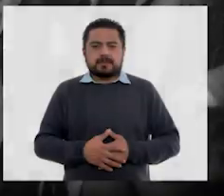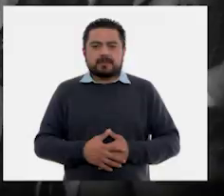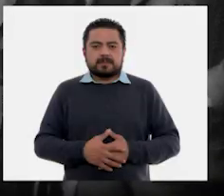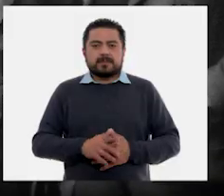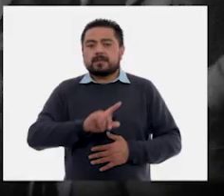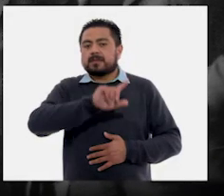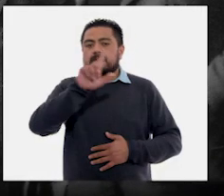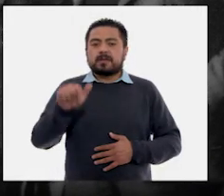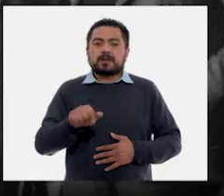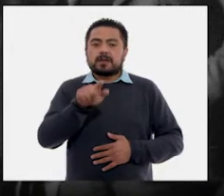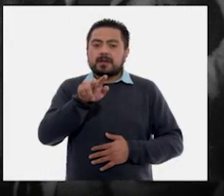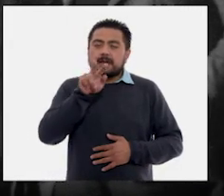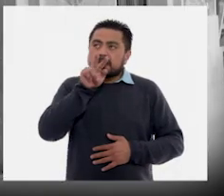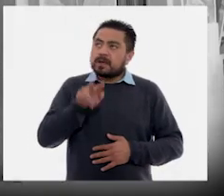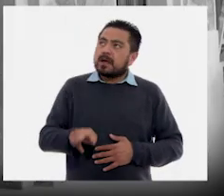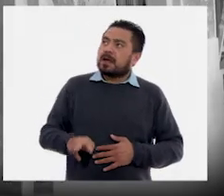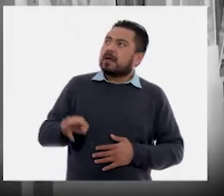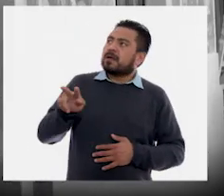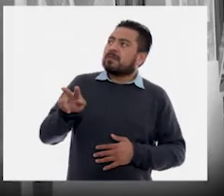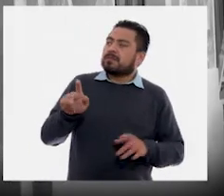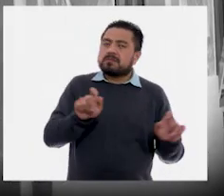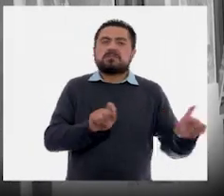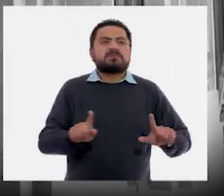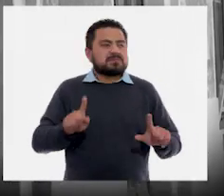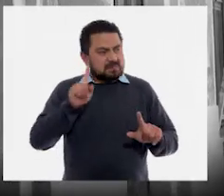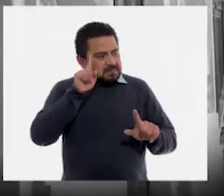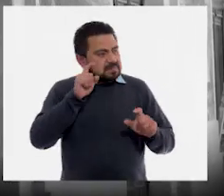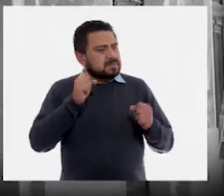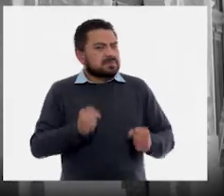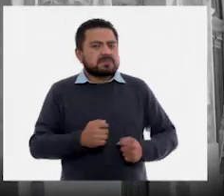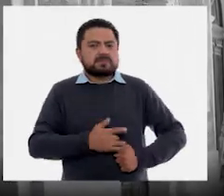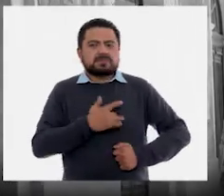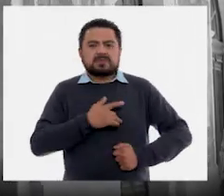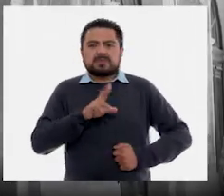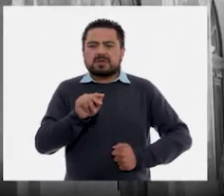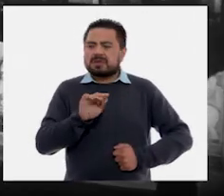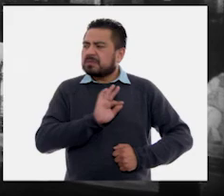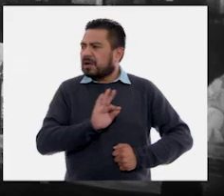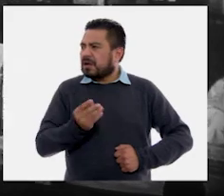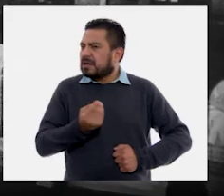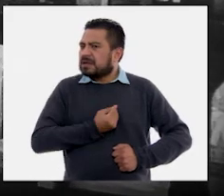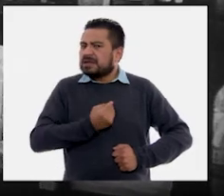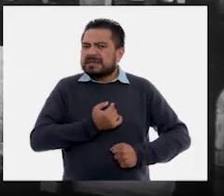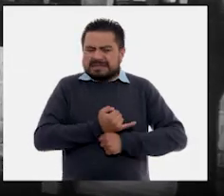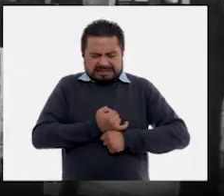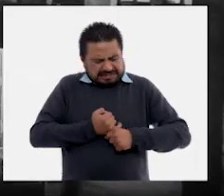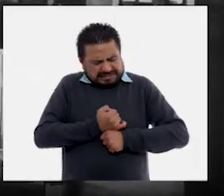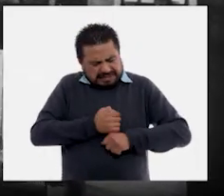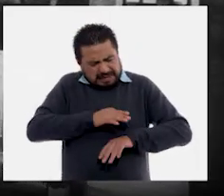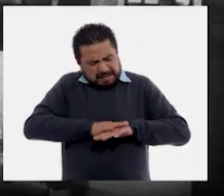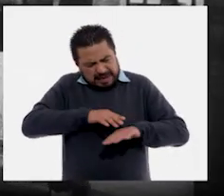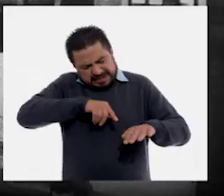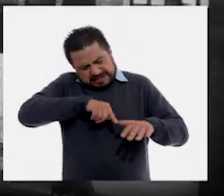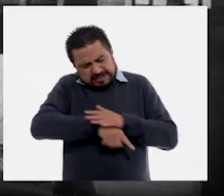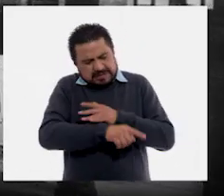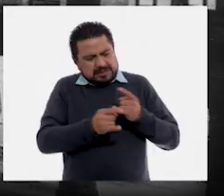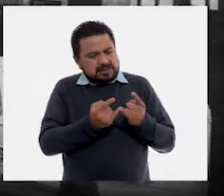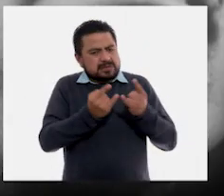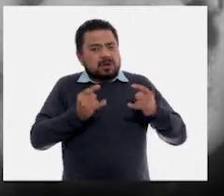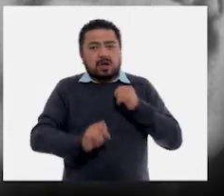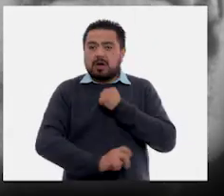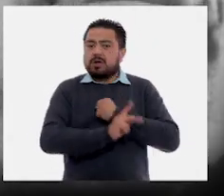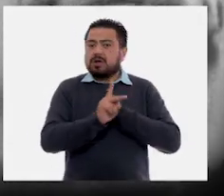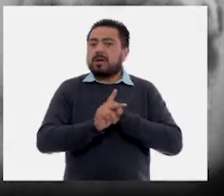Después de haber visto este programa, estoy segura que no puedes resistir por indagar más en la rica historia de nuestro